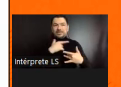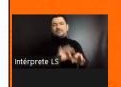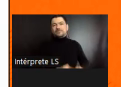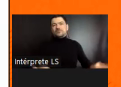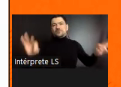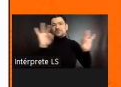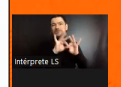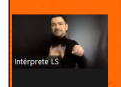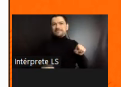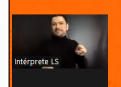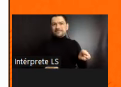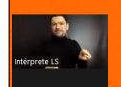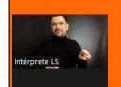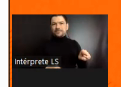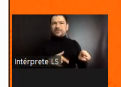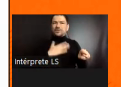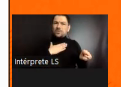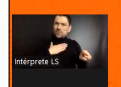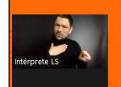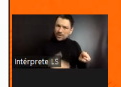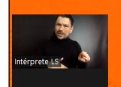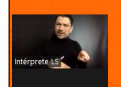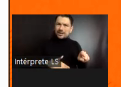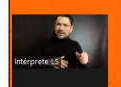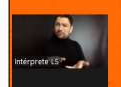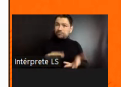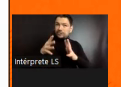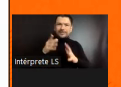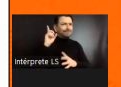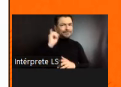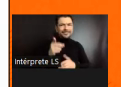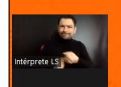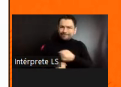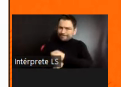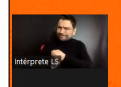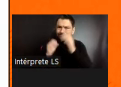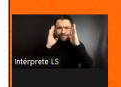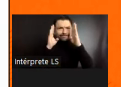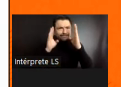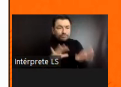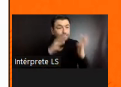servicios esenciales a través de ellos para responder a distintos tipos de emergencias, para brotes